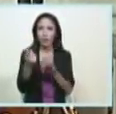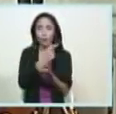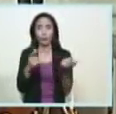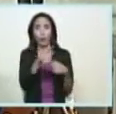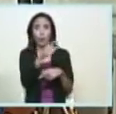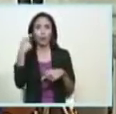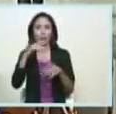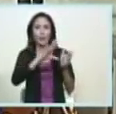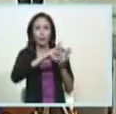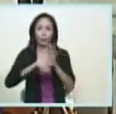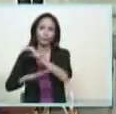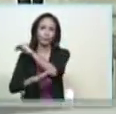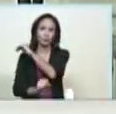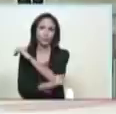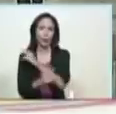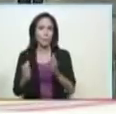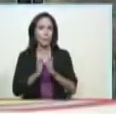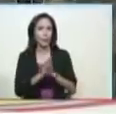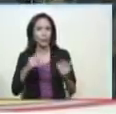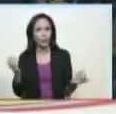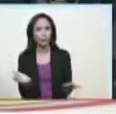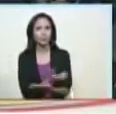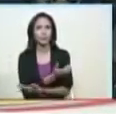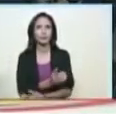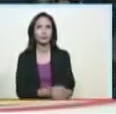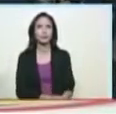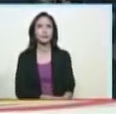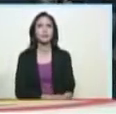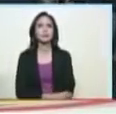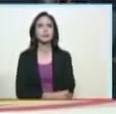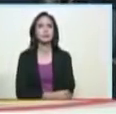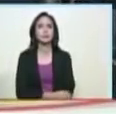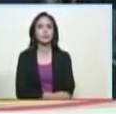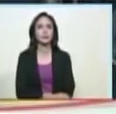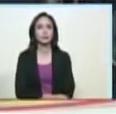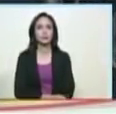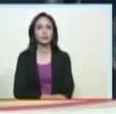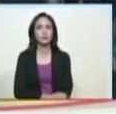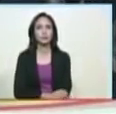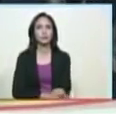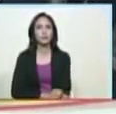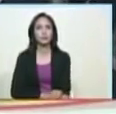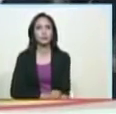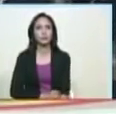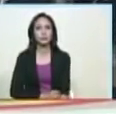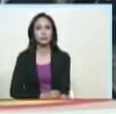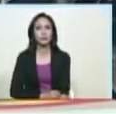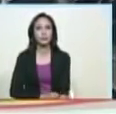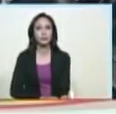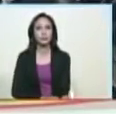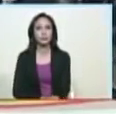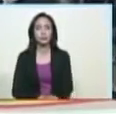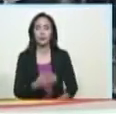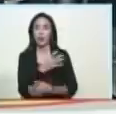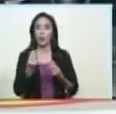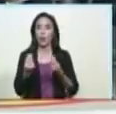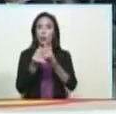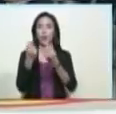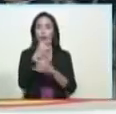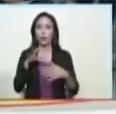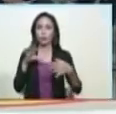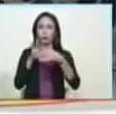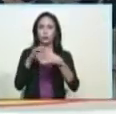ladrones bandidos criminales mafiosos bandas de mafiosos que se han unido a